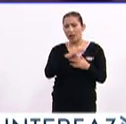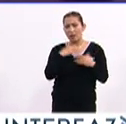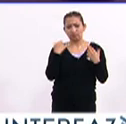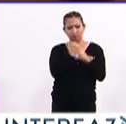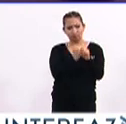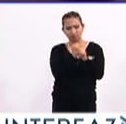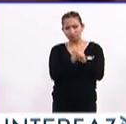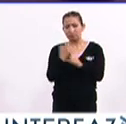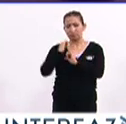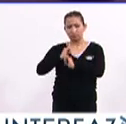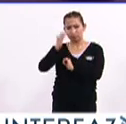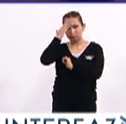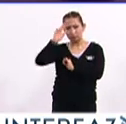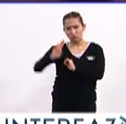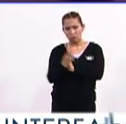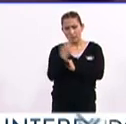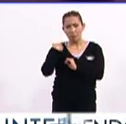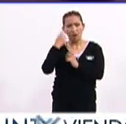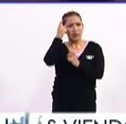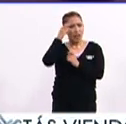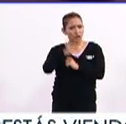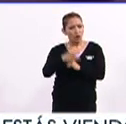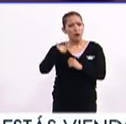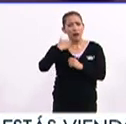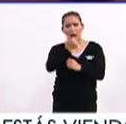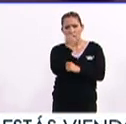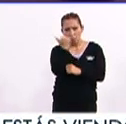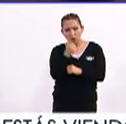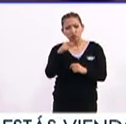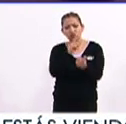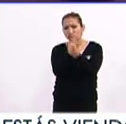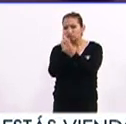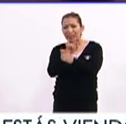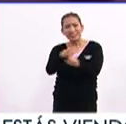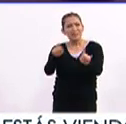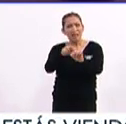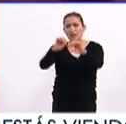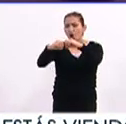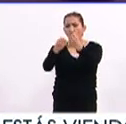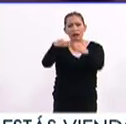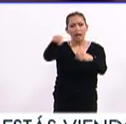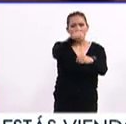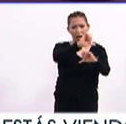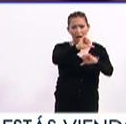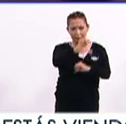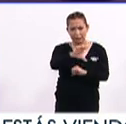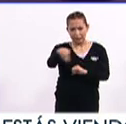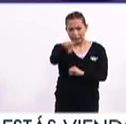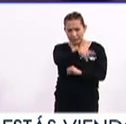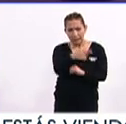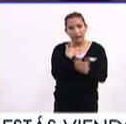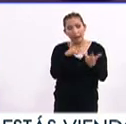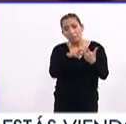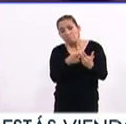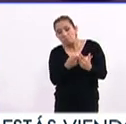académicos, rectores, directivos de los planteles, estudiantes, así como las diversas organizaciones de la sociedad